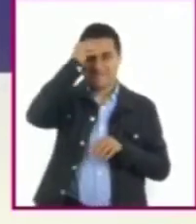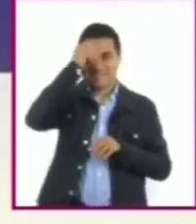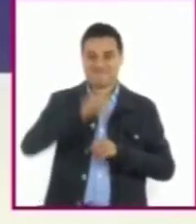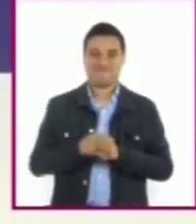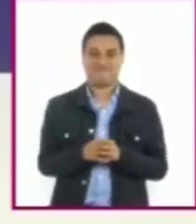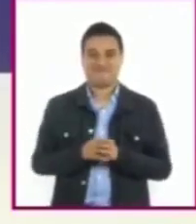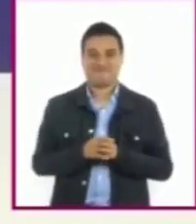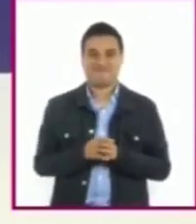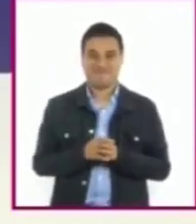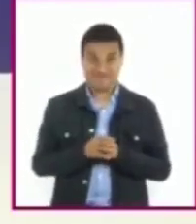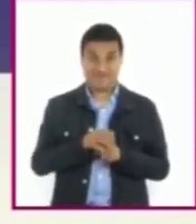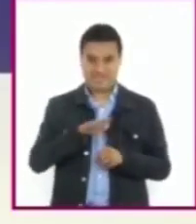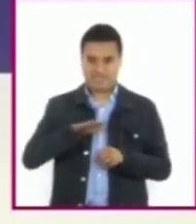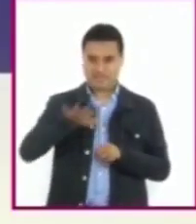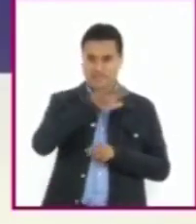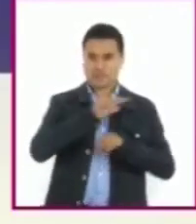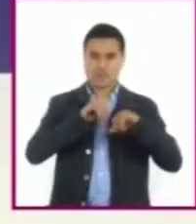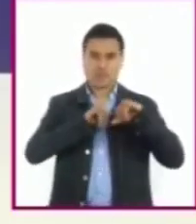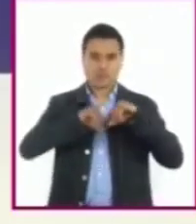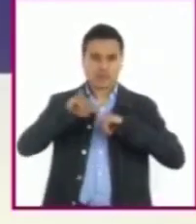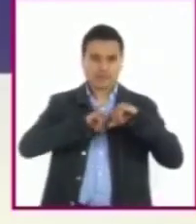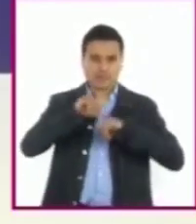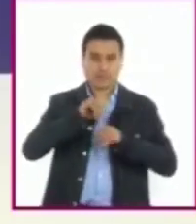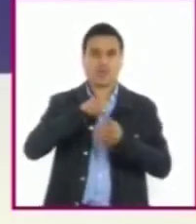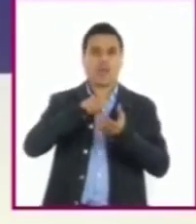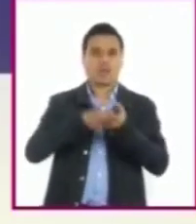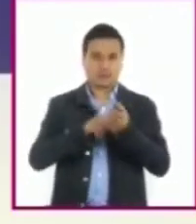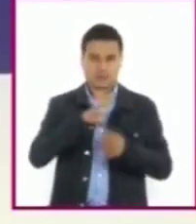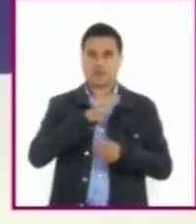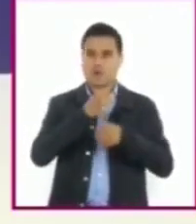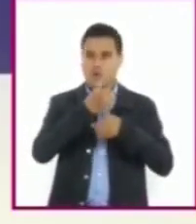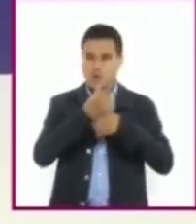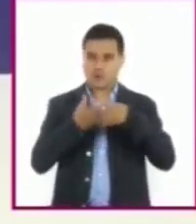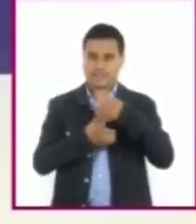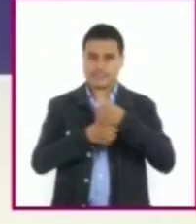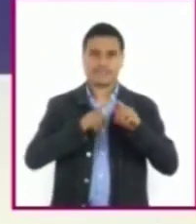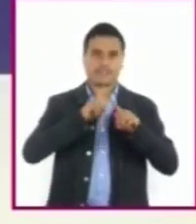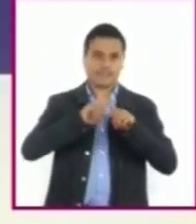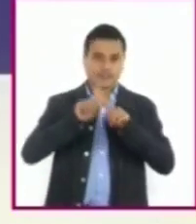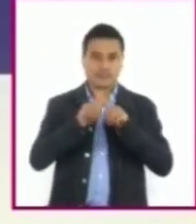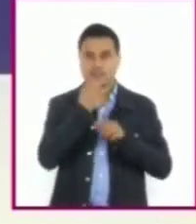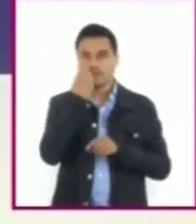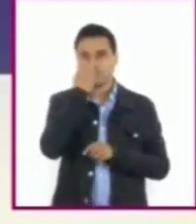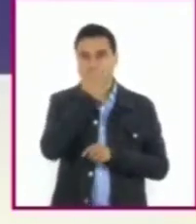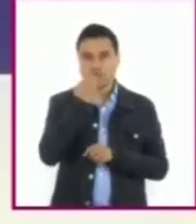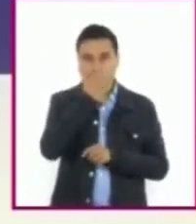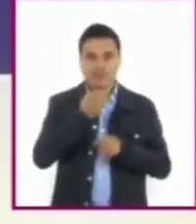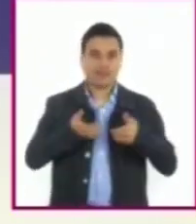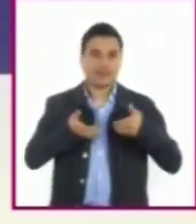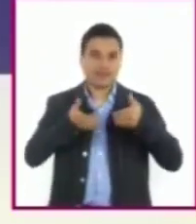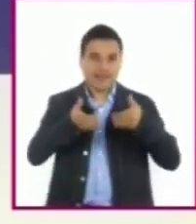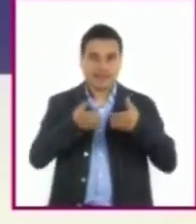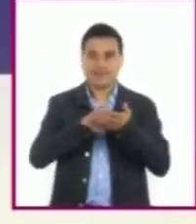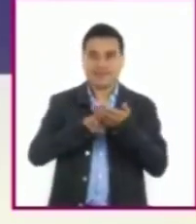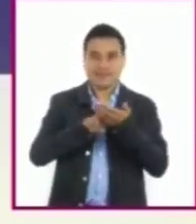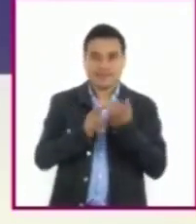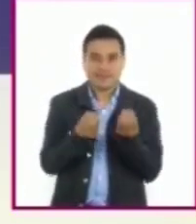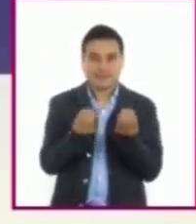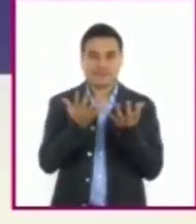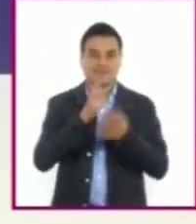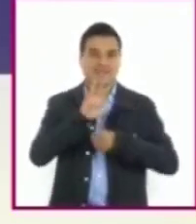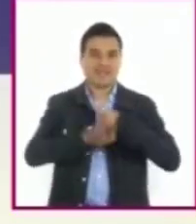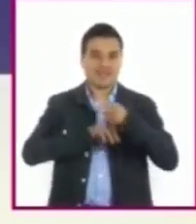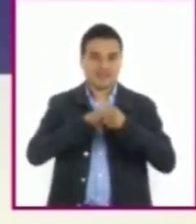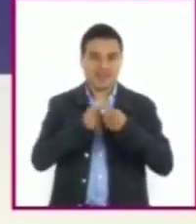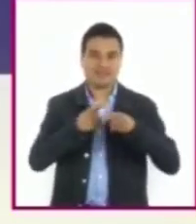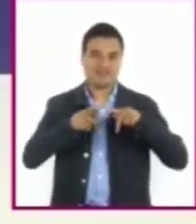El espacio geográfico está compuesto por todo lo que te rodea: la escuela, las calles, la vegetación, los